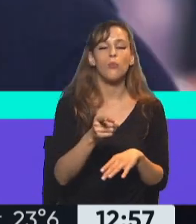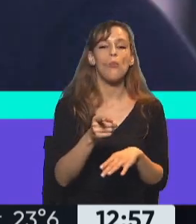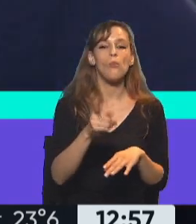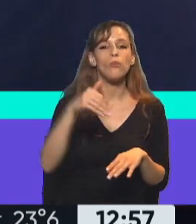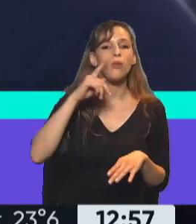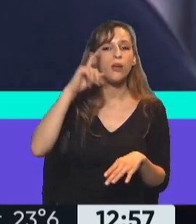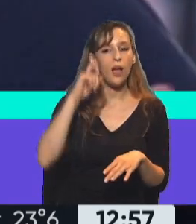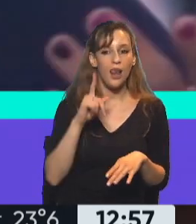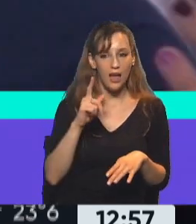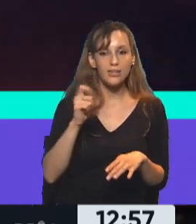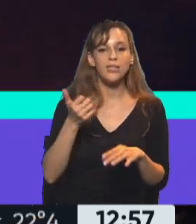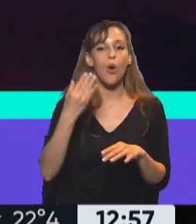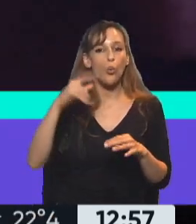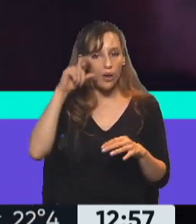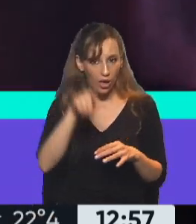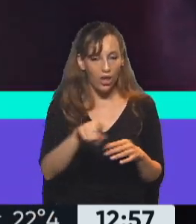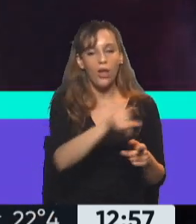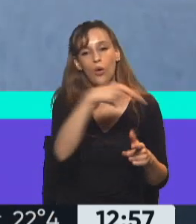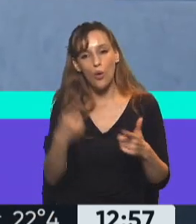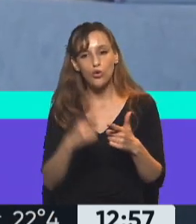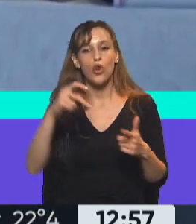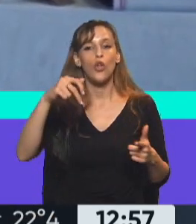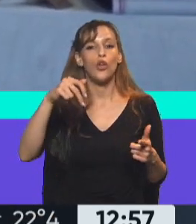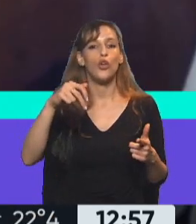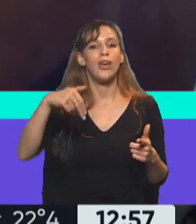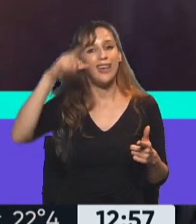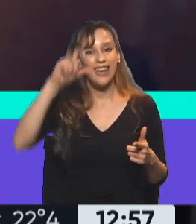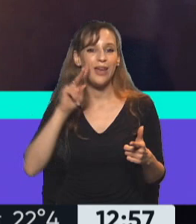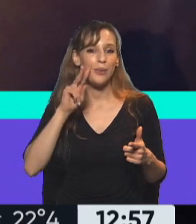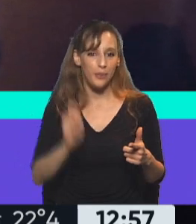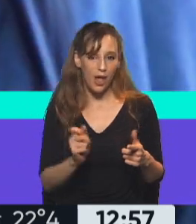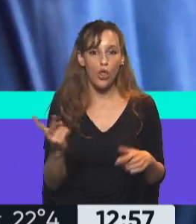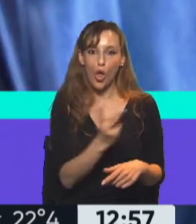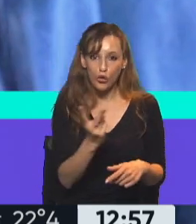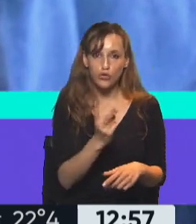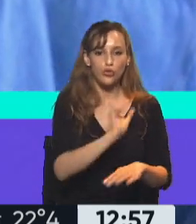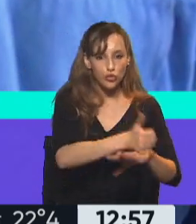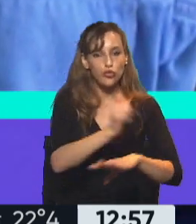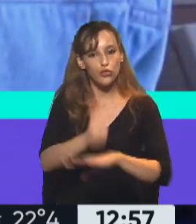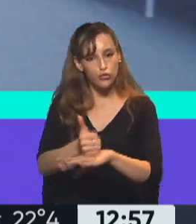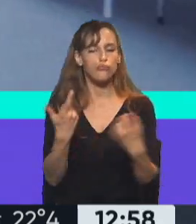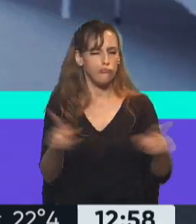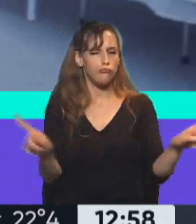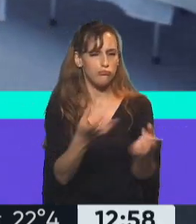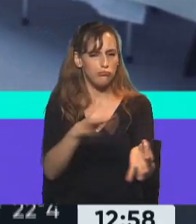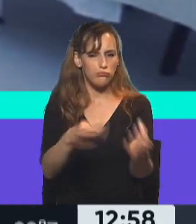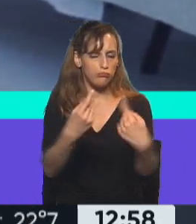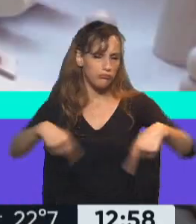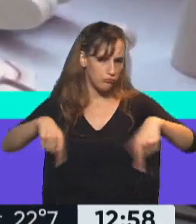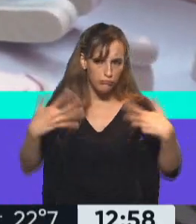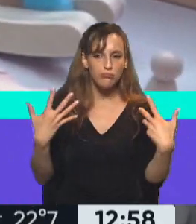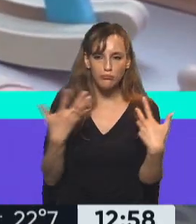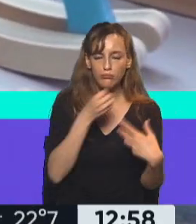el viernes 11 y de litto nebbia el sábado 2 esos encuentros que realmente tienen una idea de revalorizar